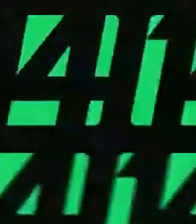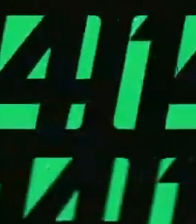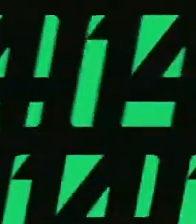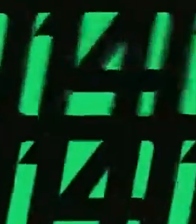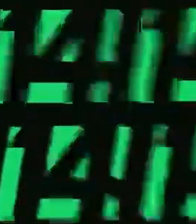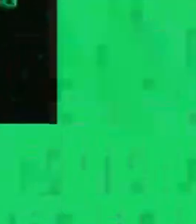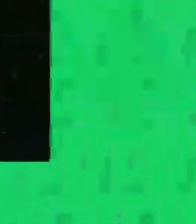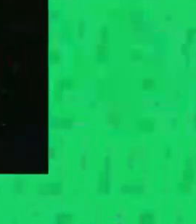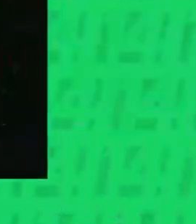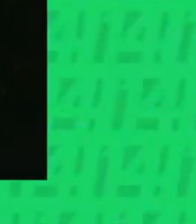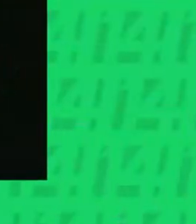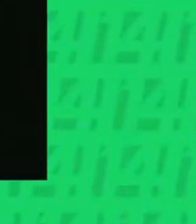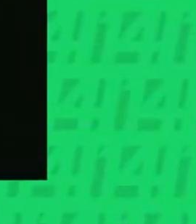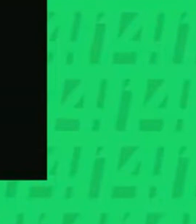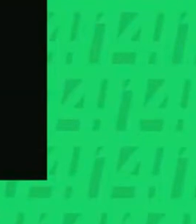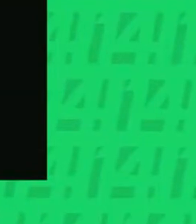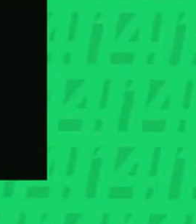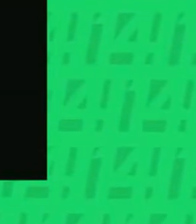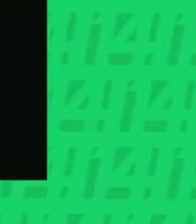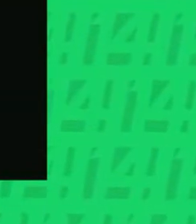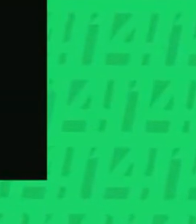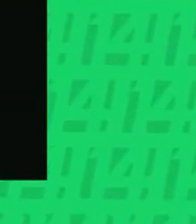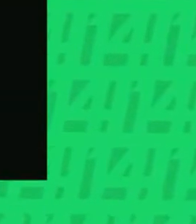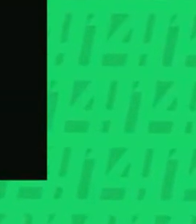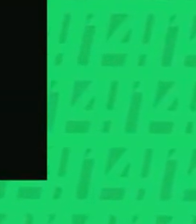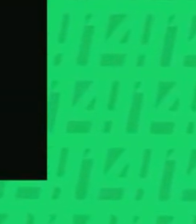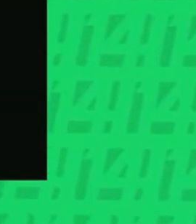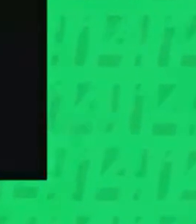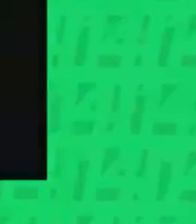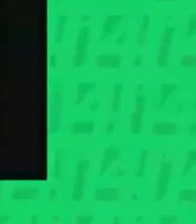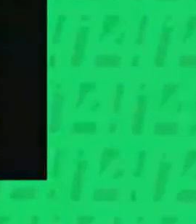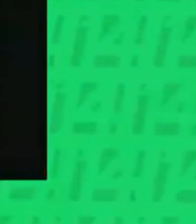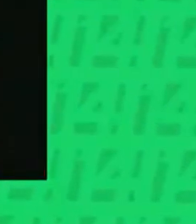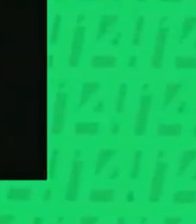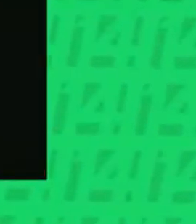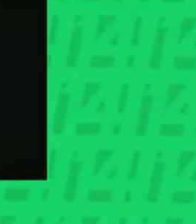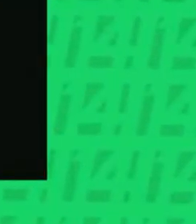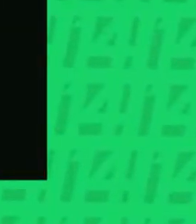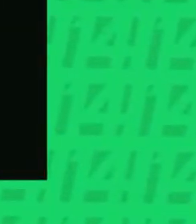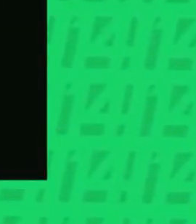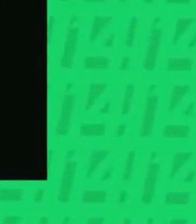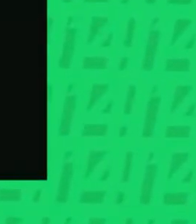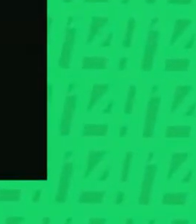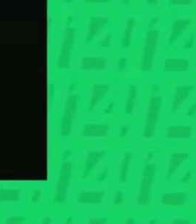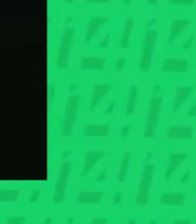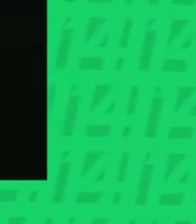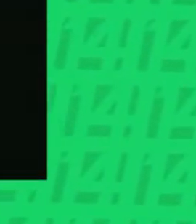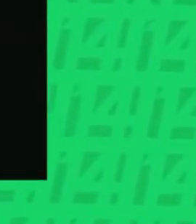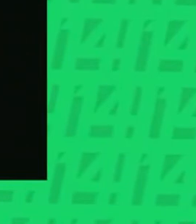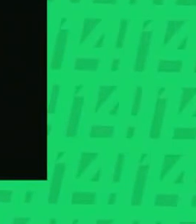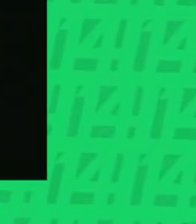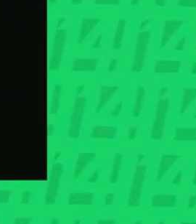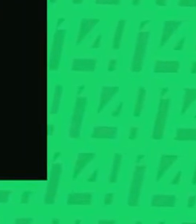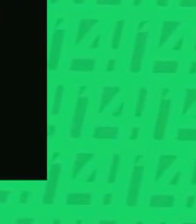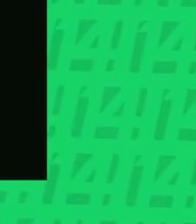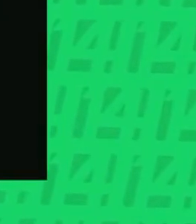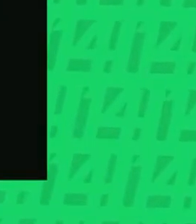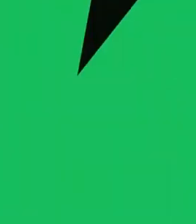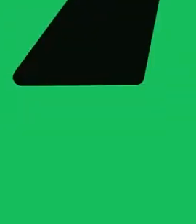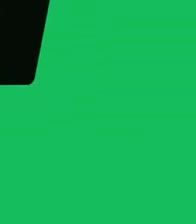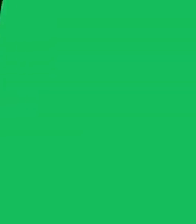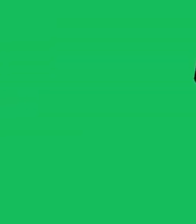hay heridos. Cinema 14 presenta Matiné, Memoria del 68. Jueves, 10